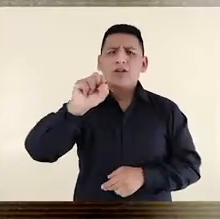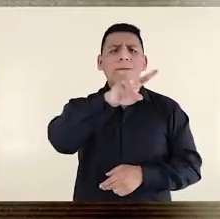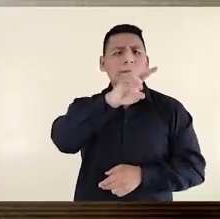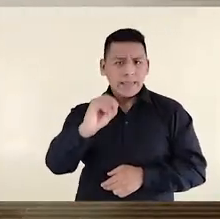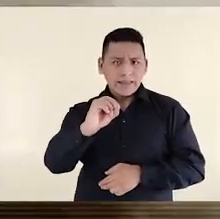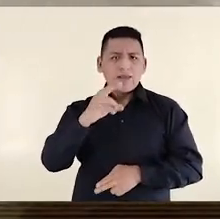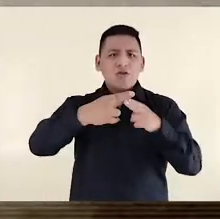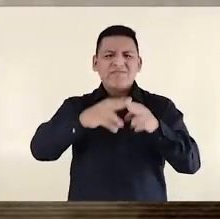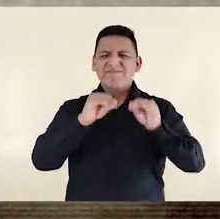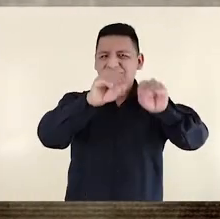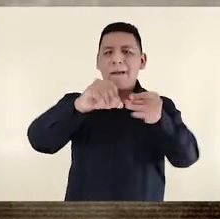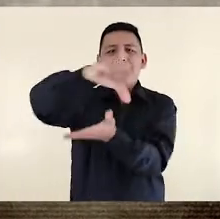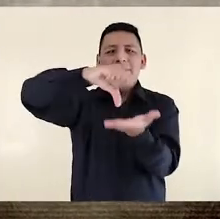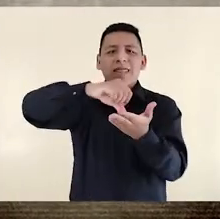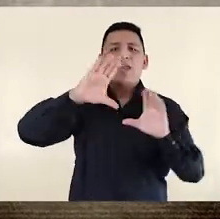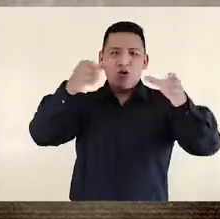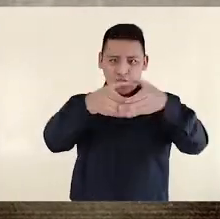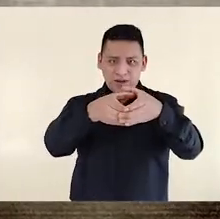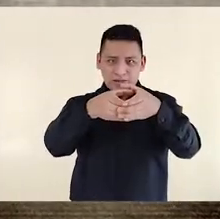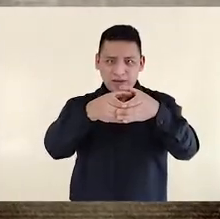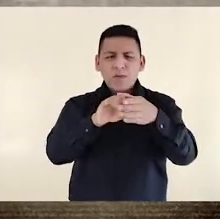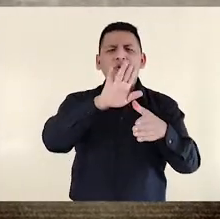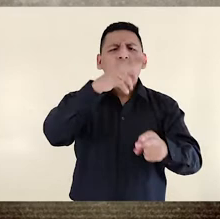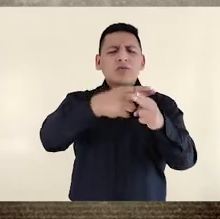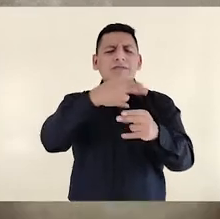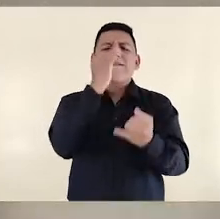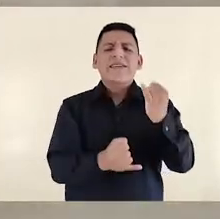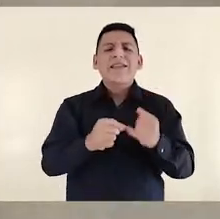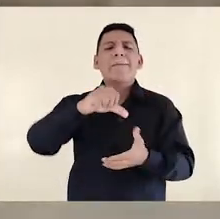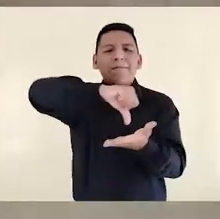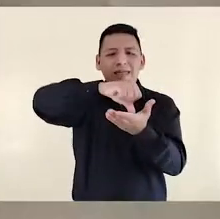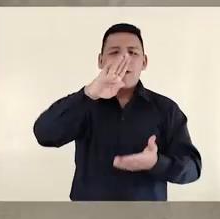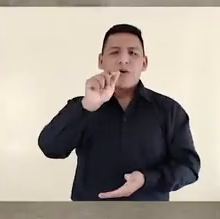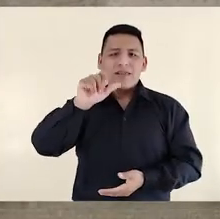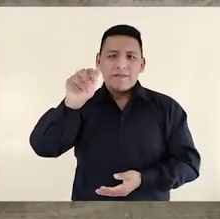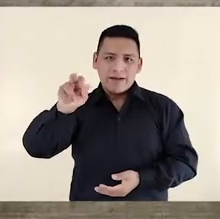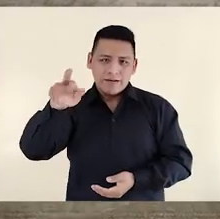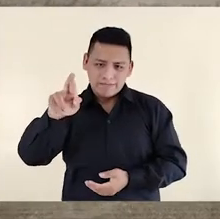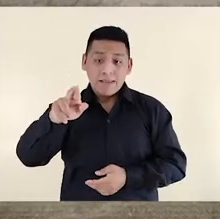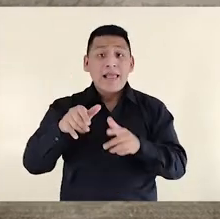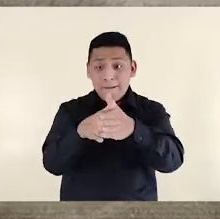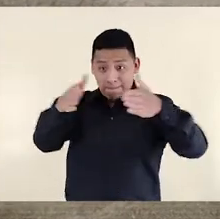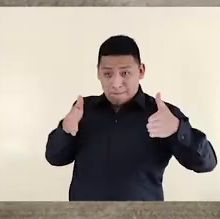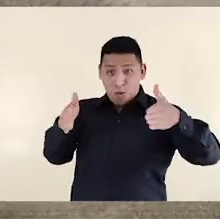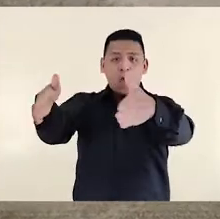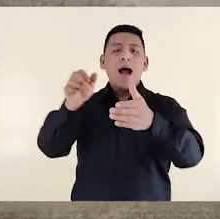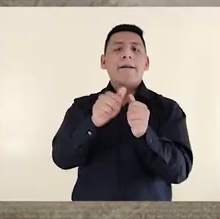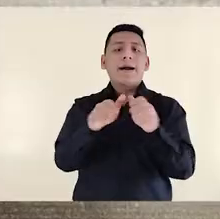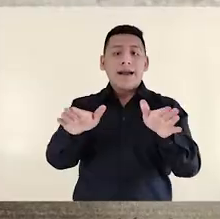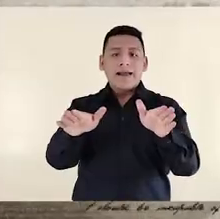a principios del siglo XX, se le llamó popularmente Plaza del Congreso, pero su nombre último es Plaza Bolívar.